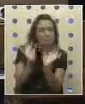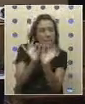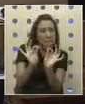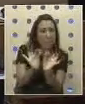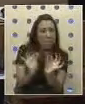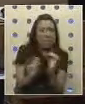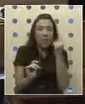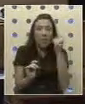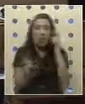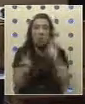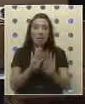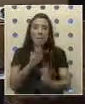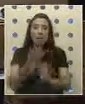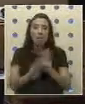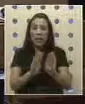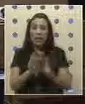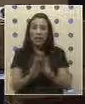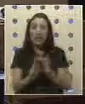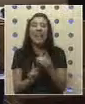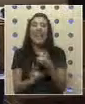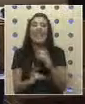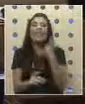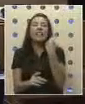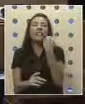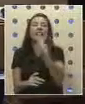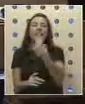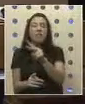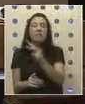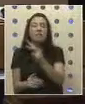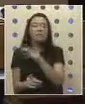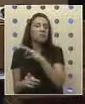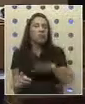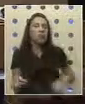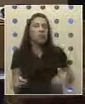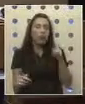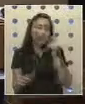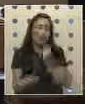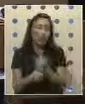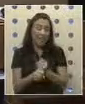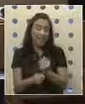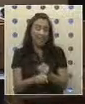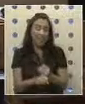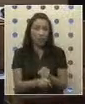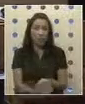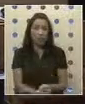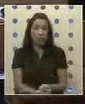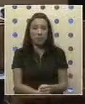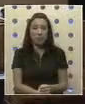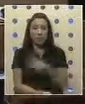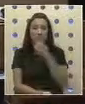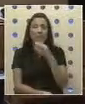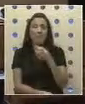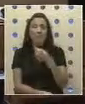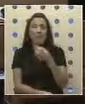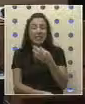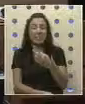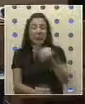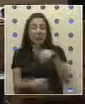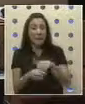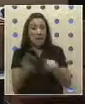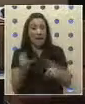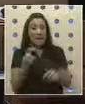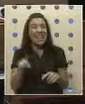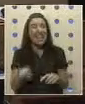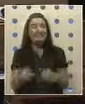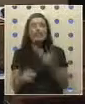para salvaguardar los intereses de los parlamentarios en ejercicio y para plantear que las primarias solo